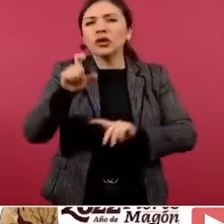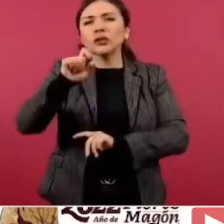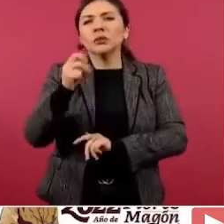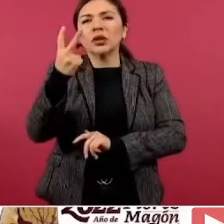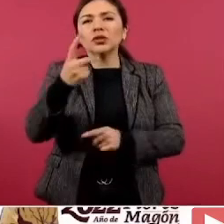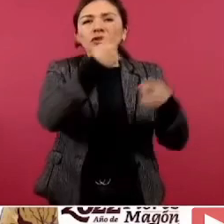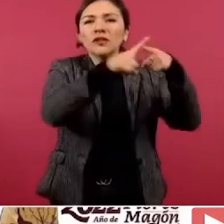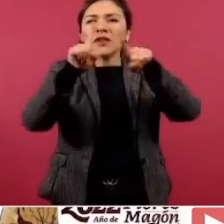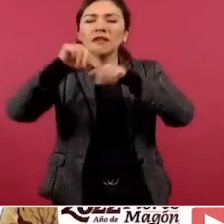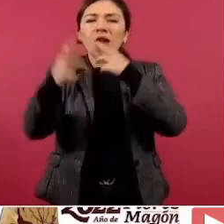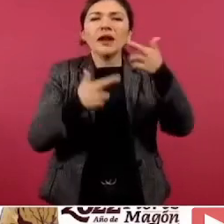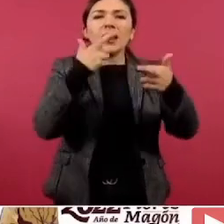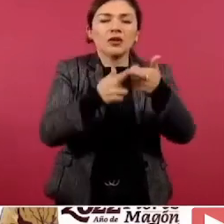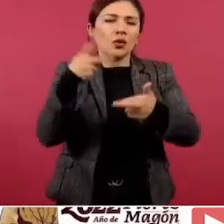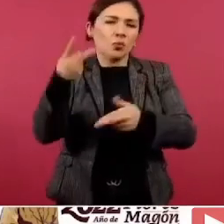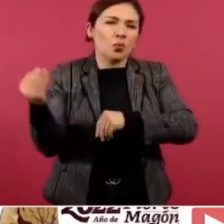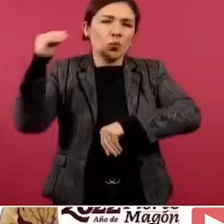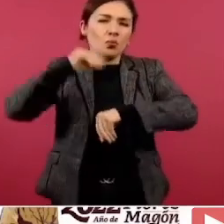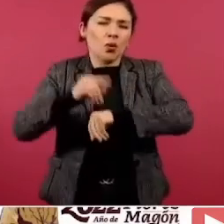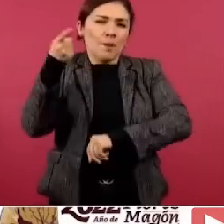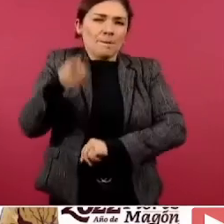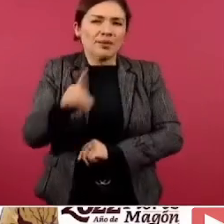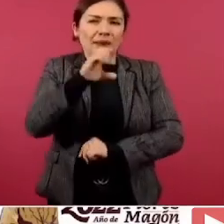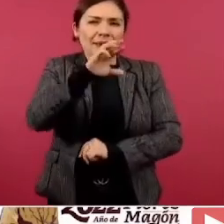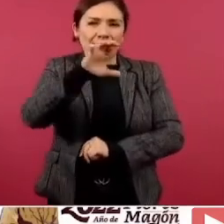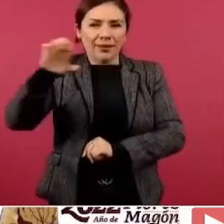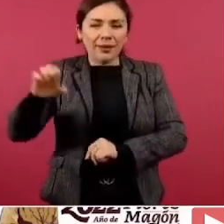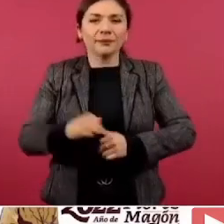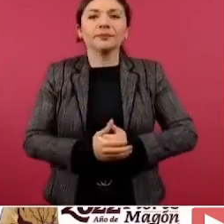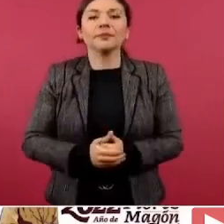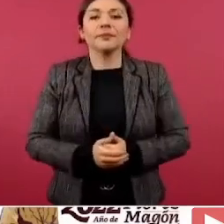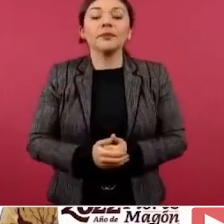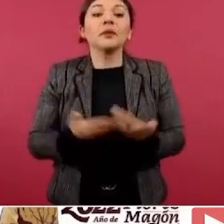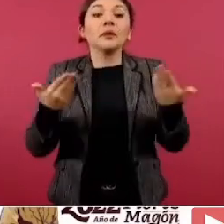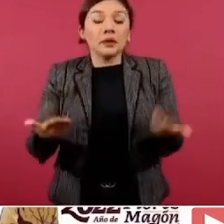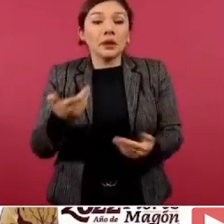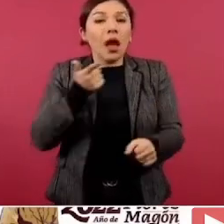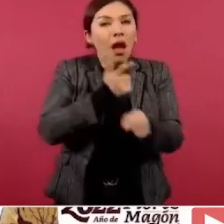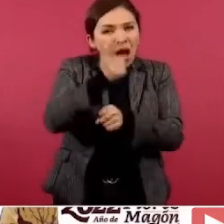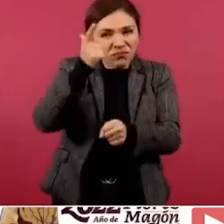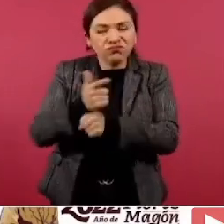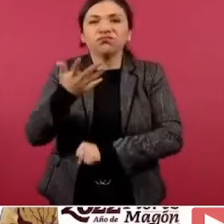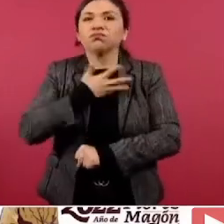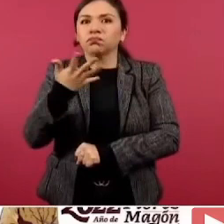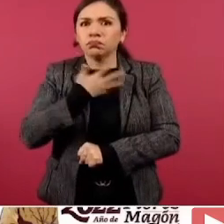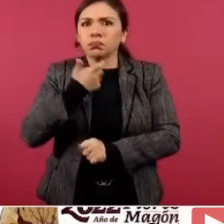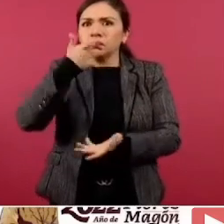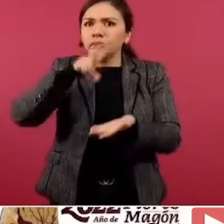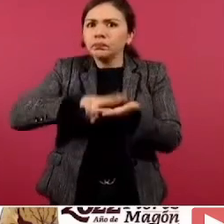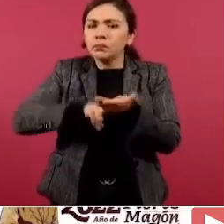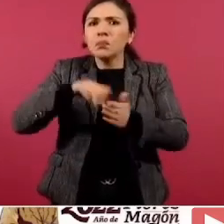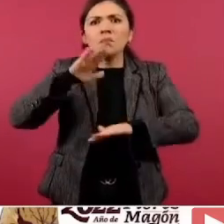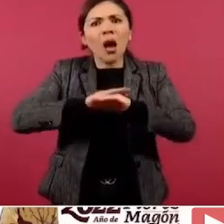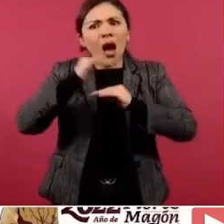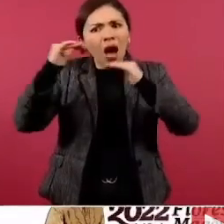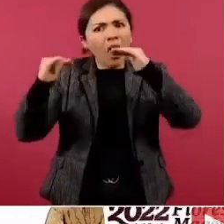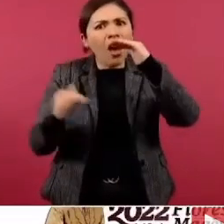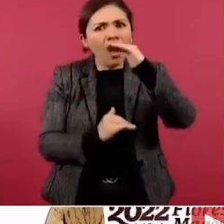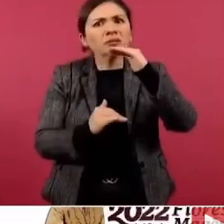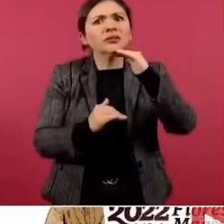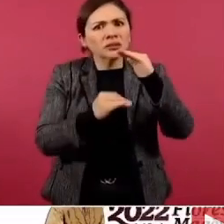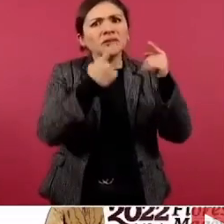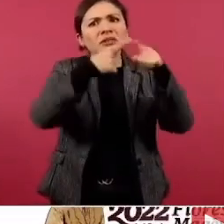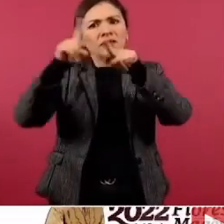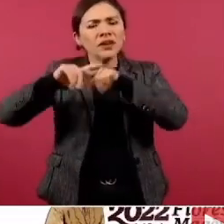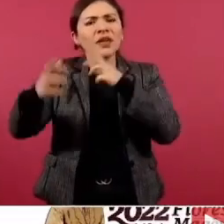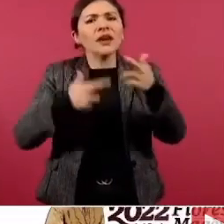país establecidas por la CRE. Ahora bien, encontramos varios casos por debajo del precio máximo en su respectiva región